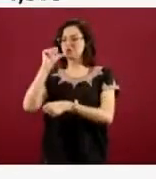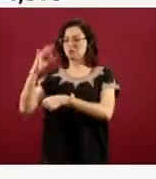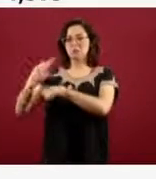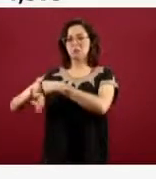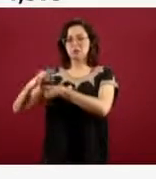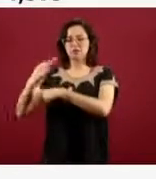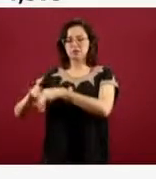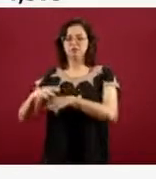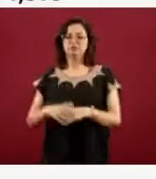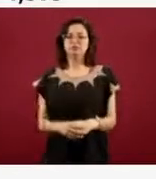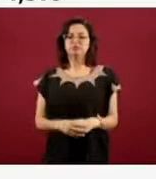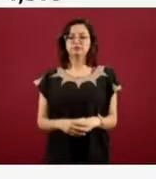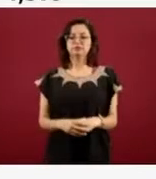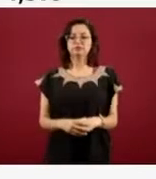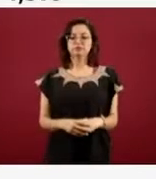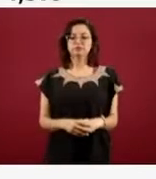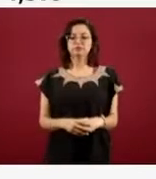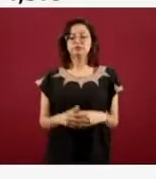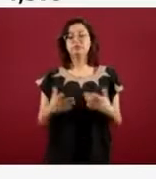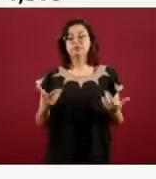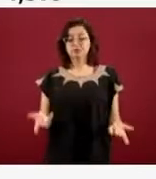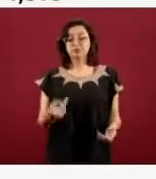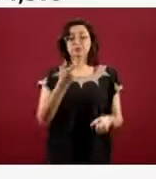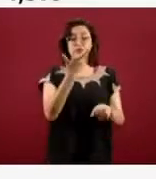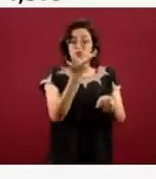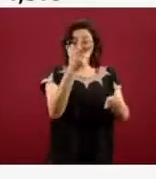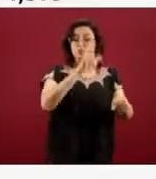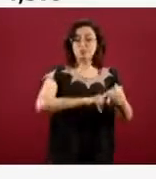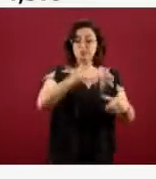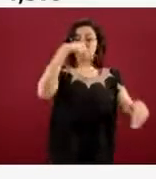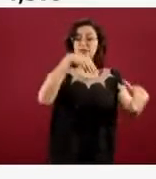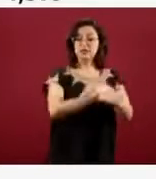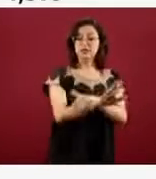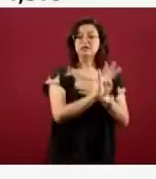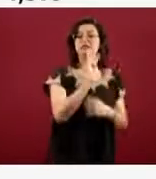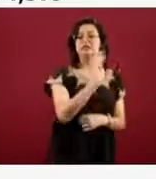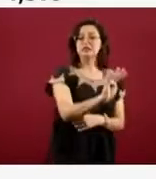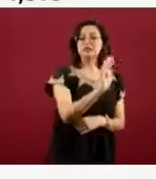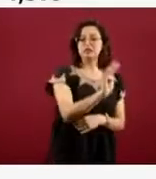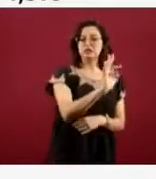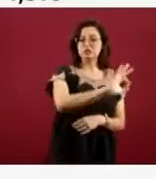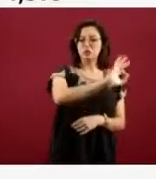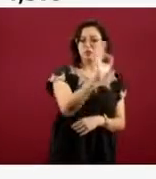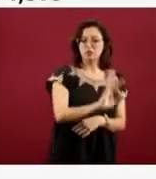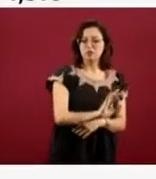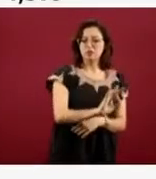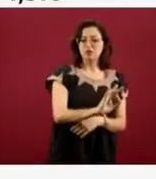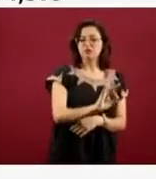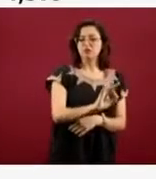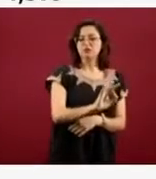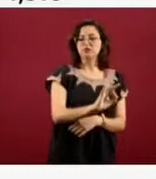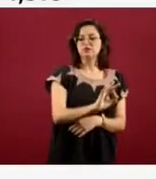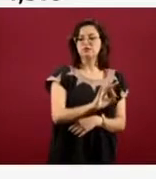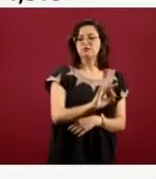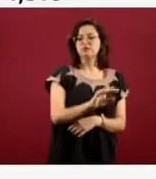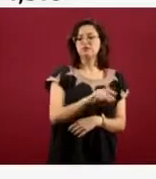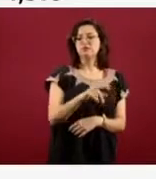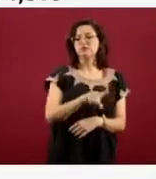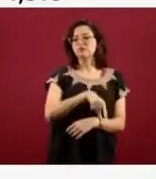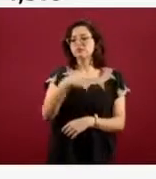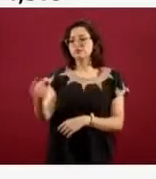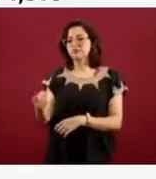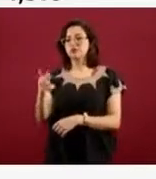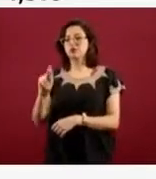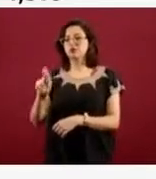de 19% para el corte de hoy en relación a los 1.510 casos confirmados, y aquí podemos